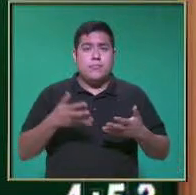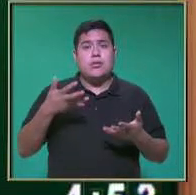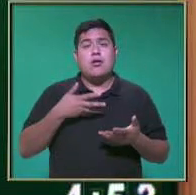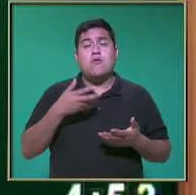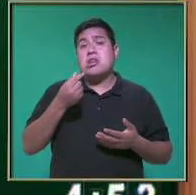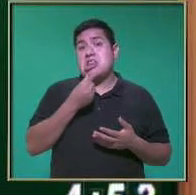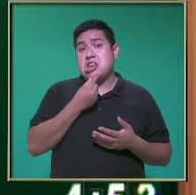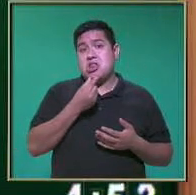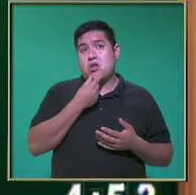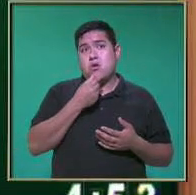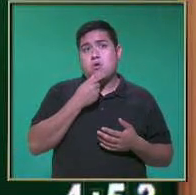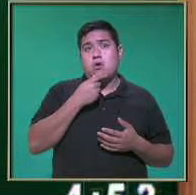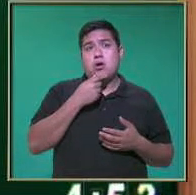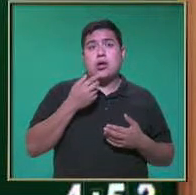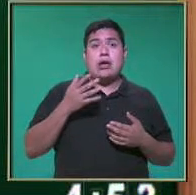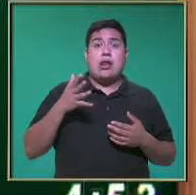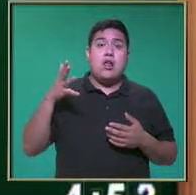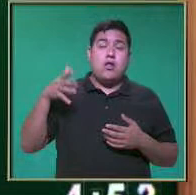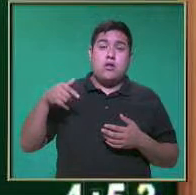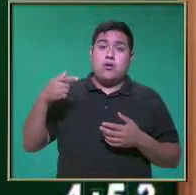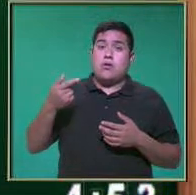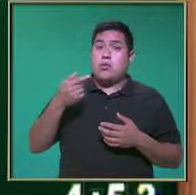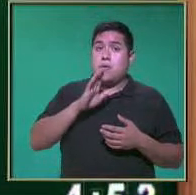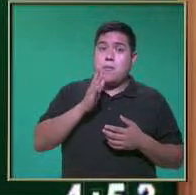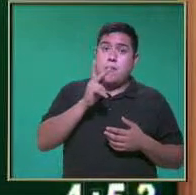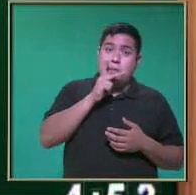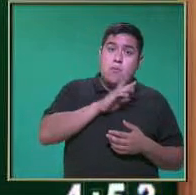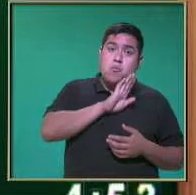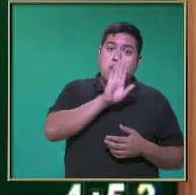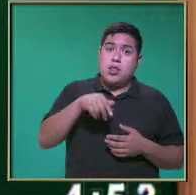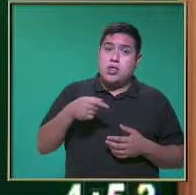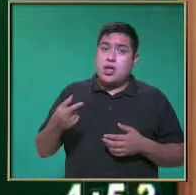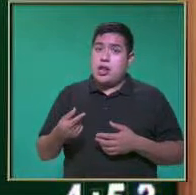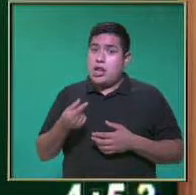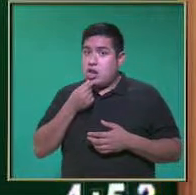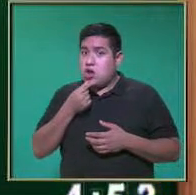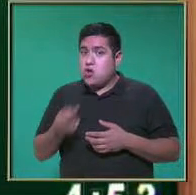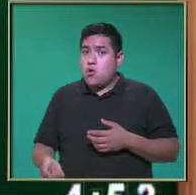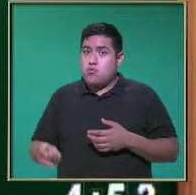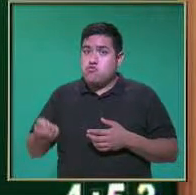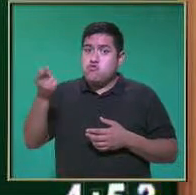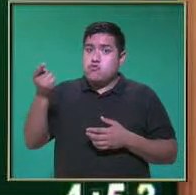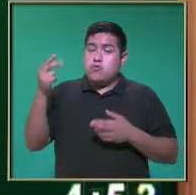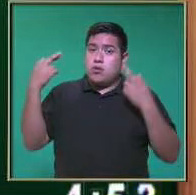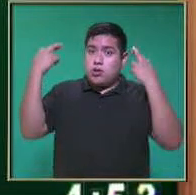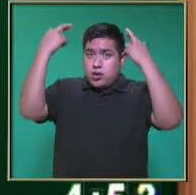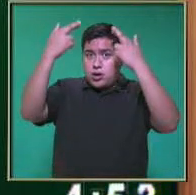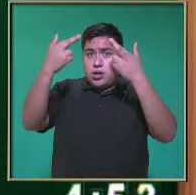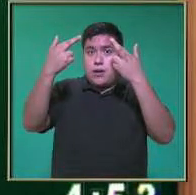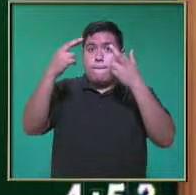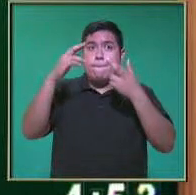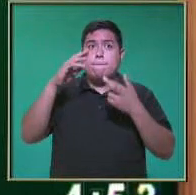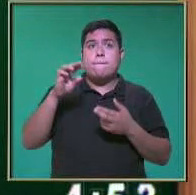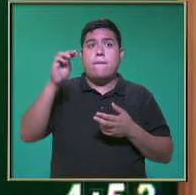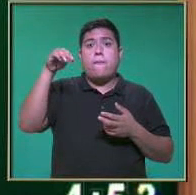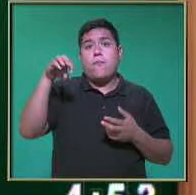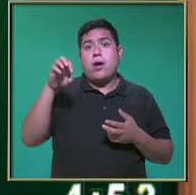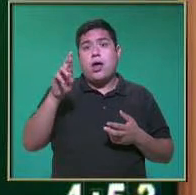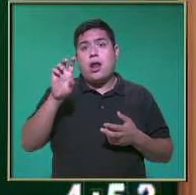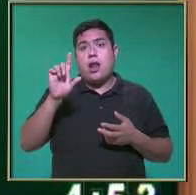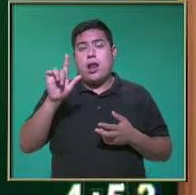niño, que iba a ser rey cuando su papá muriera. Merlin, el mago, convencido de que el rey